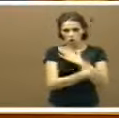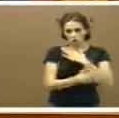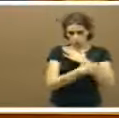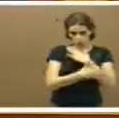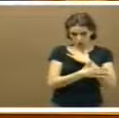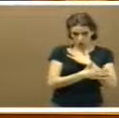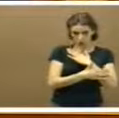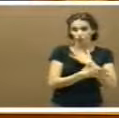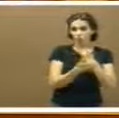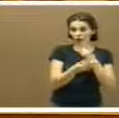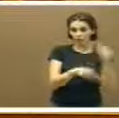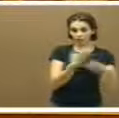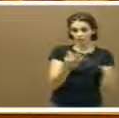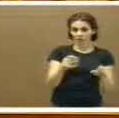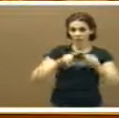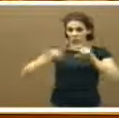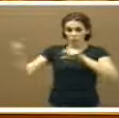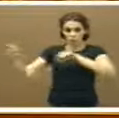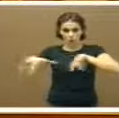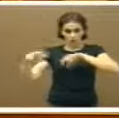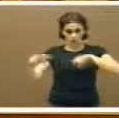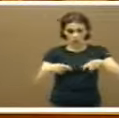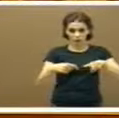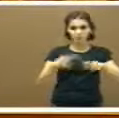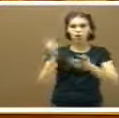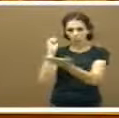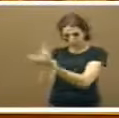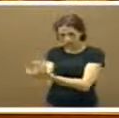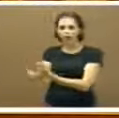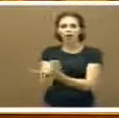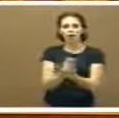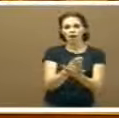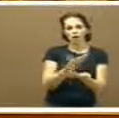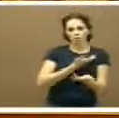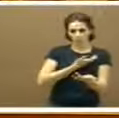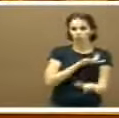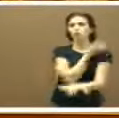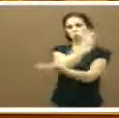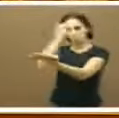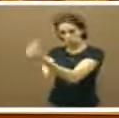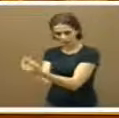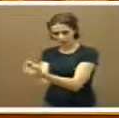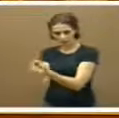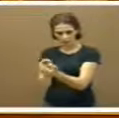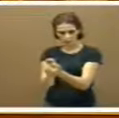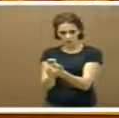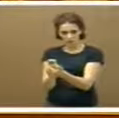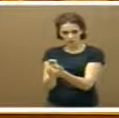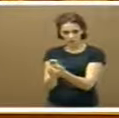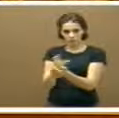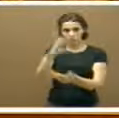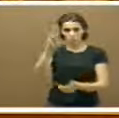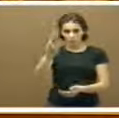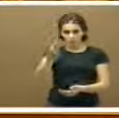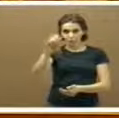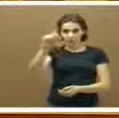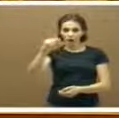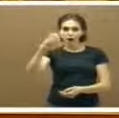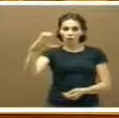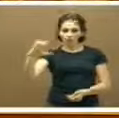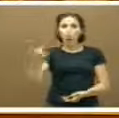pagando a los proveedores, ha seguido pagando a los ayuntamientos y ha pagado puntualmente la PAC, algo que no se hacía.